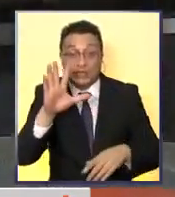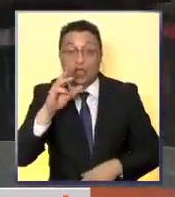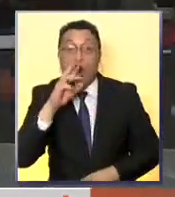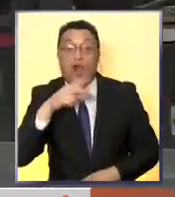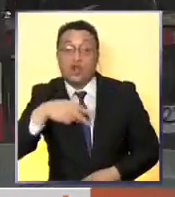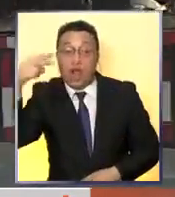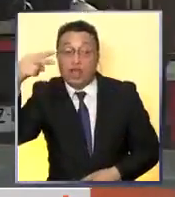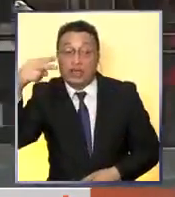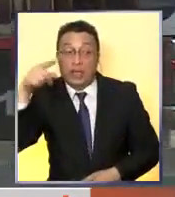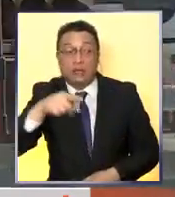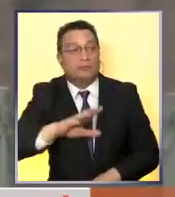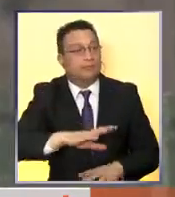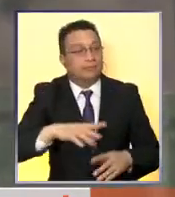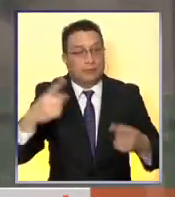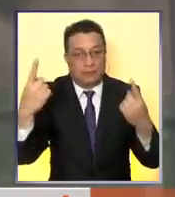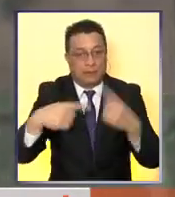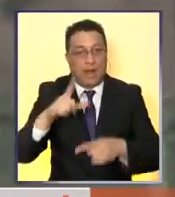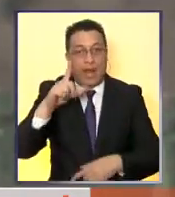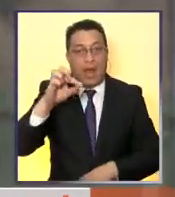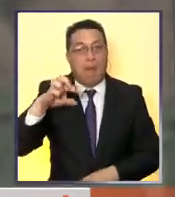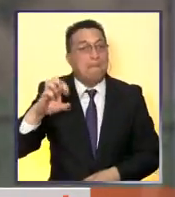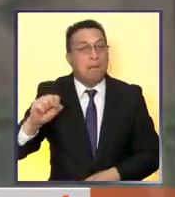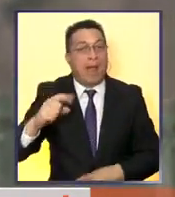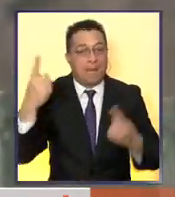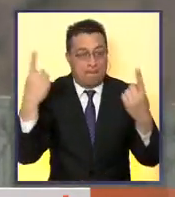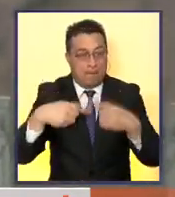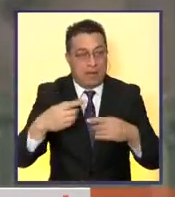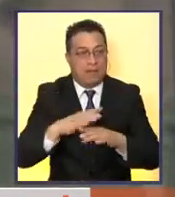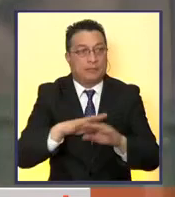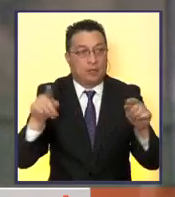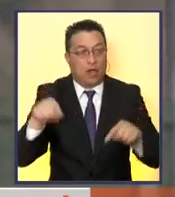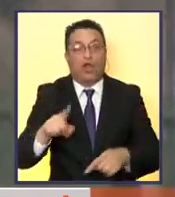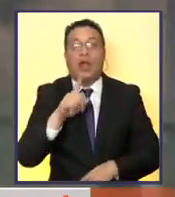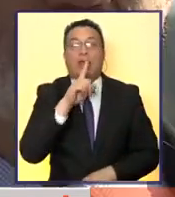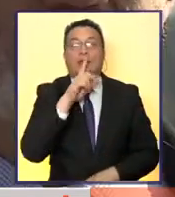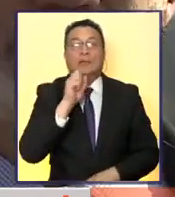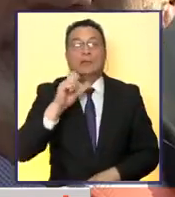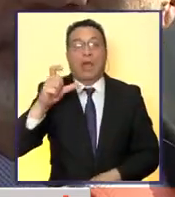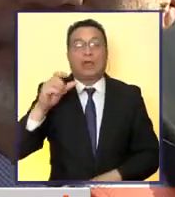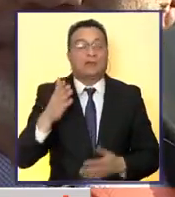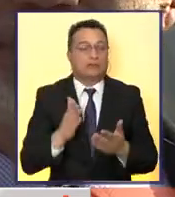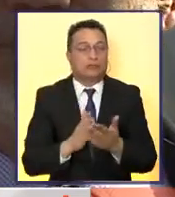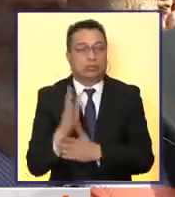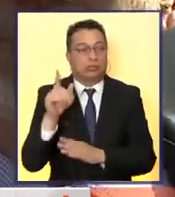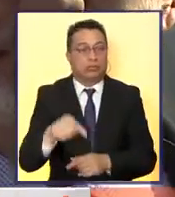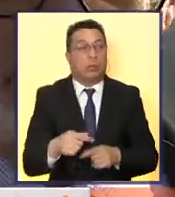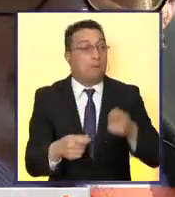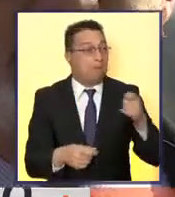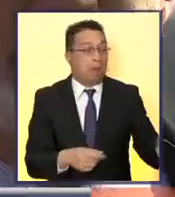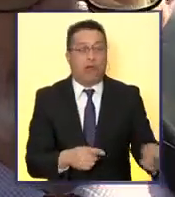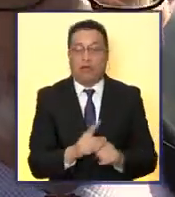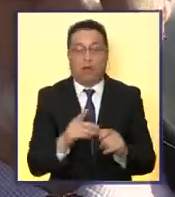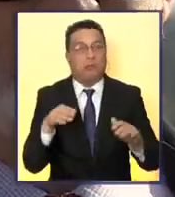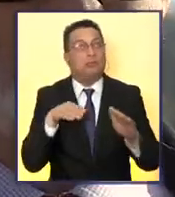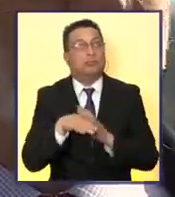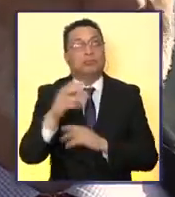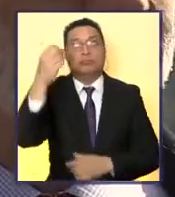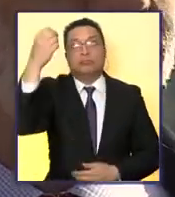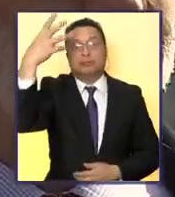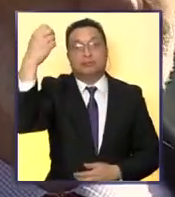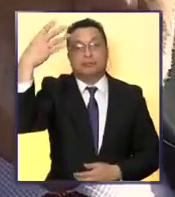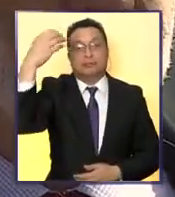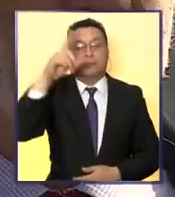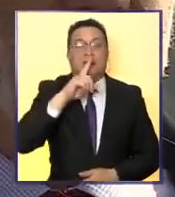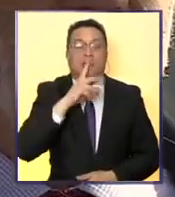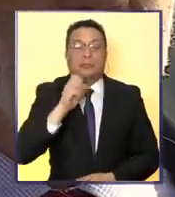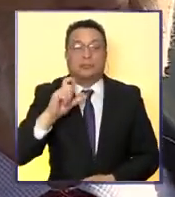olvídense del peaje de lampa porque hoy se habilitó el sistema de 'tax no hay que hacer ningún enrolamiento no tienes necesario